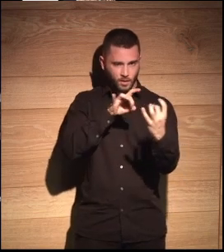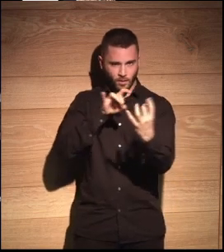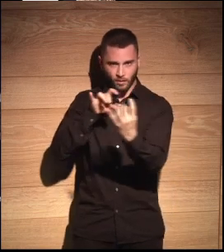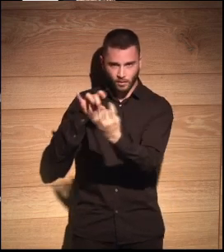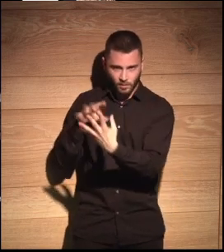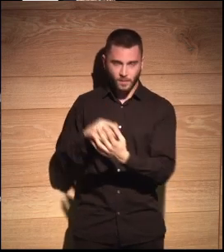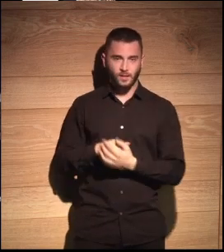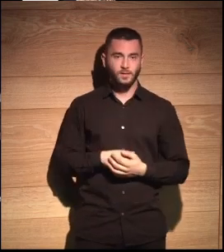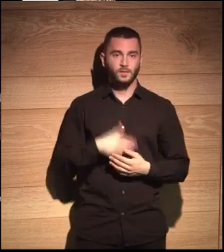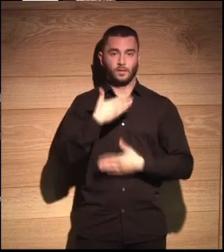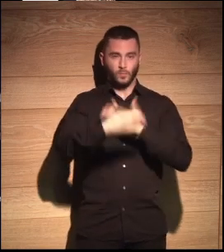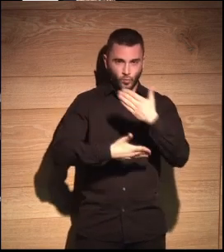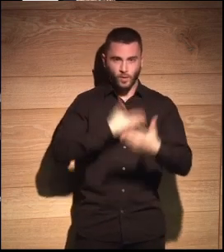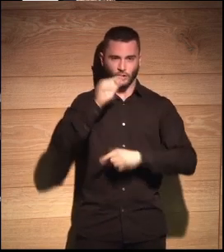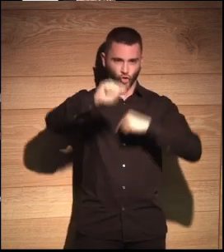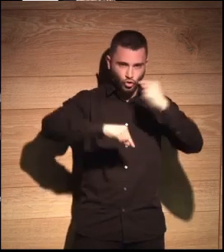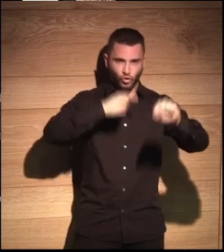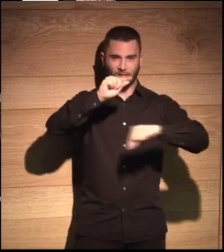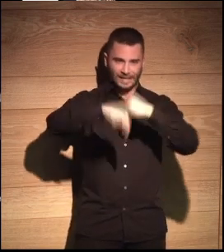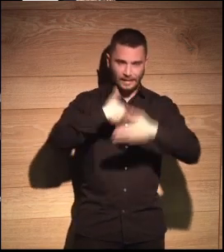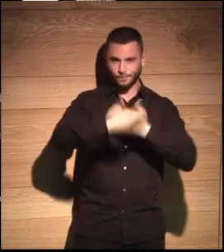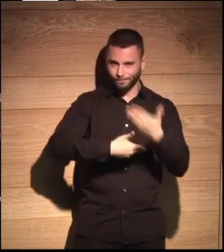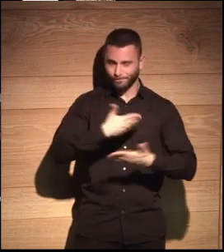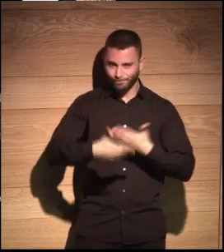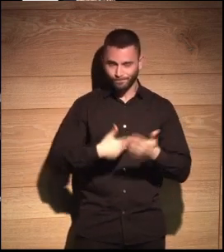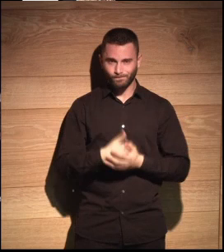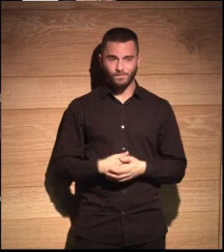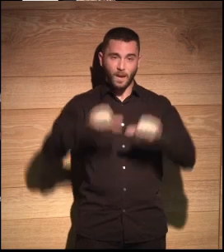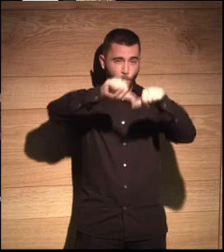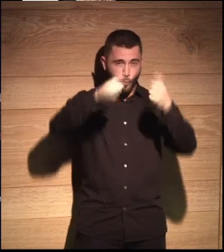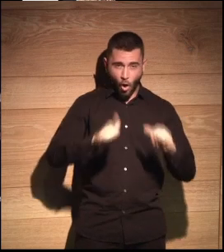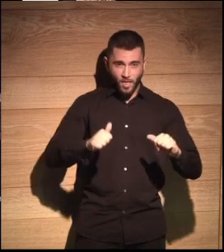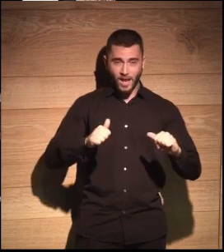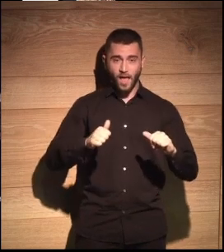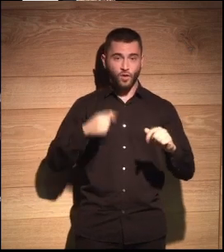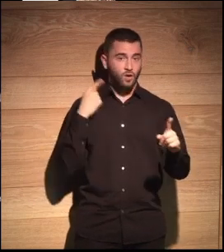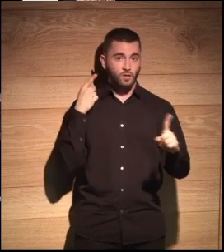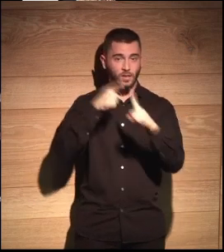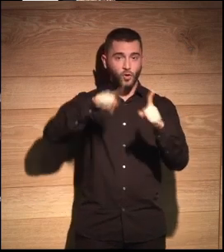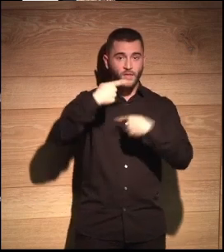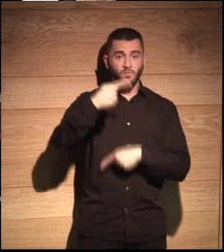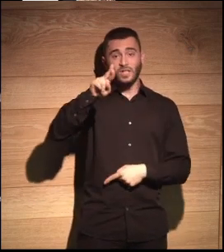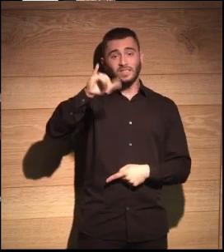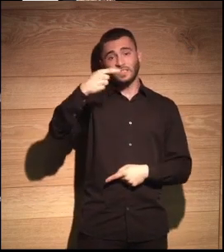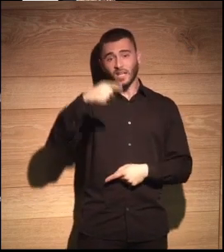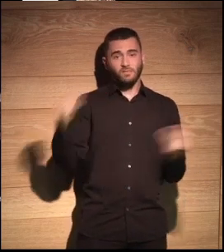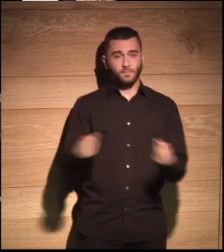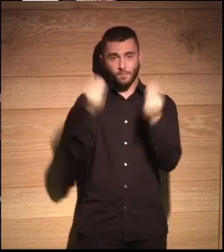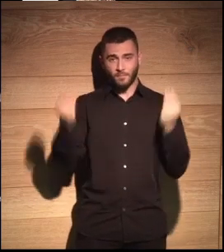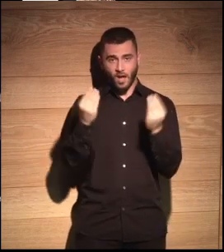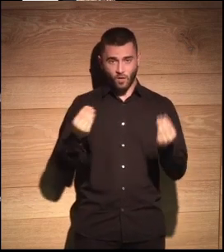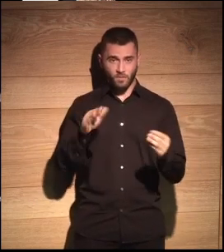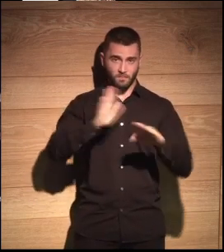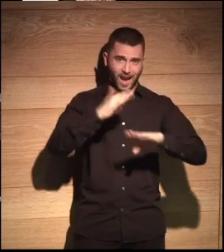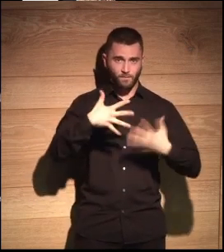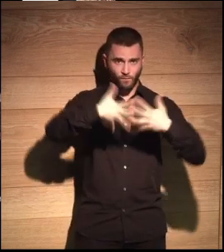proceso, el chequeo que se tiene que llevar, un poco también del modelado para que luego el rig pueda ser más óptimo a la hora de